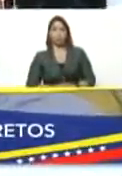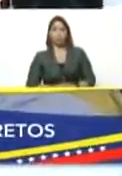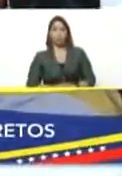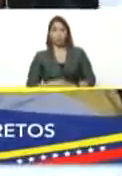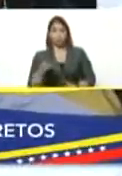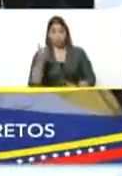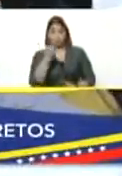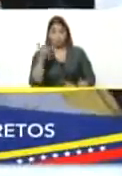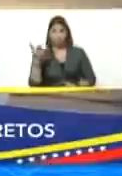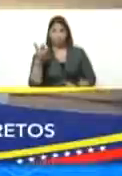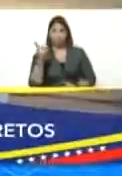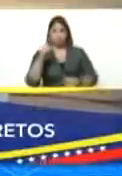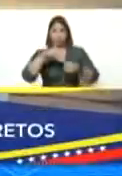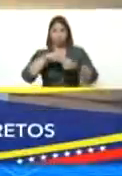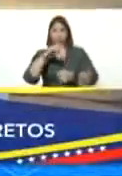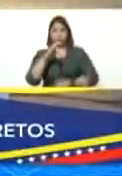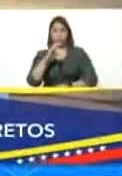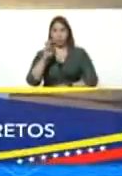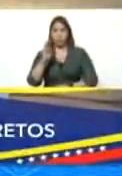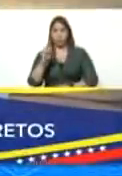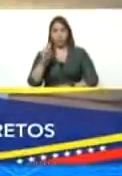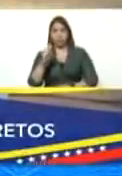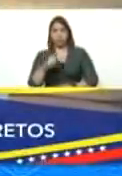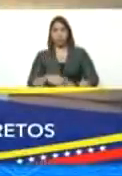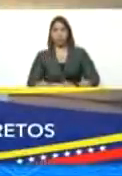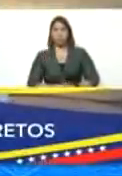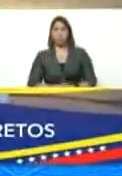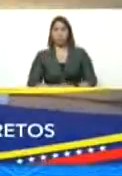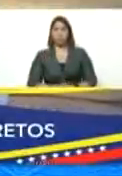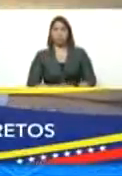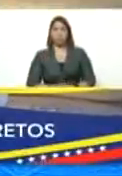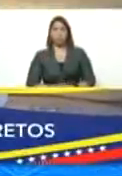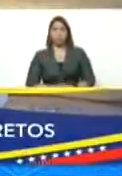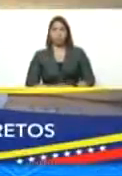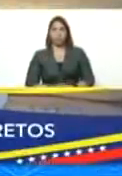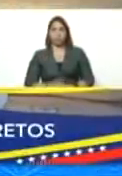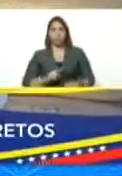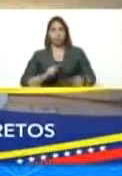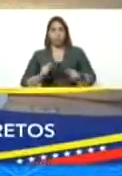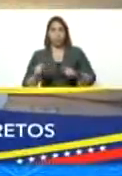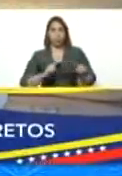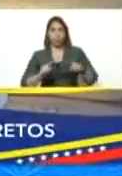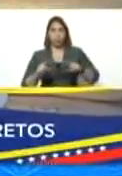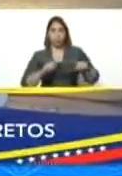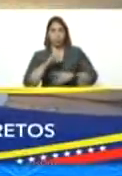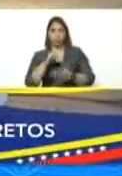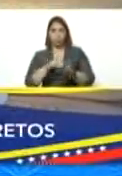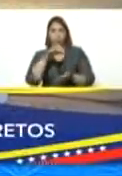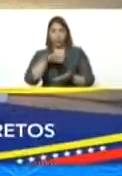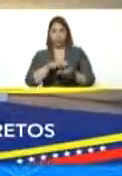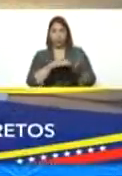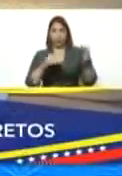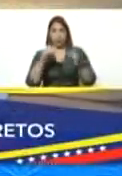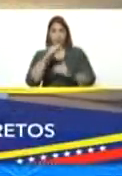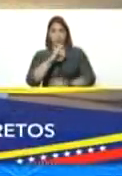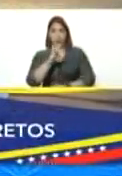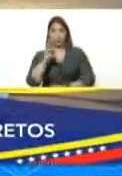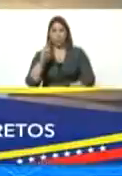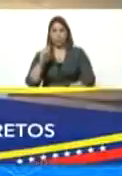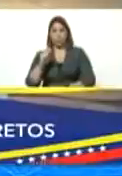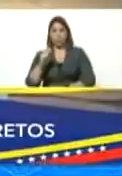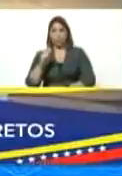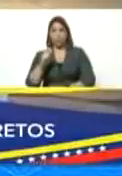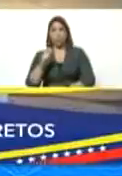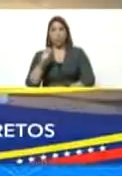Ellas son miembros del CPT, en el caso de Nubifred, es coordinadora nacional del Estado Mayor de los CPT del